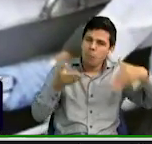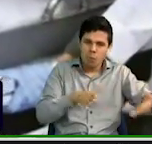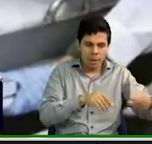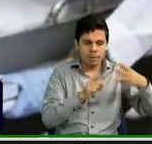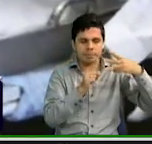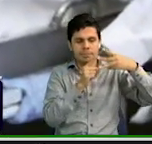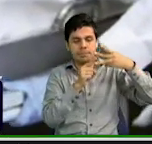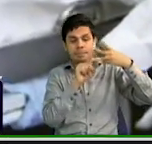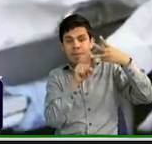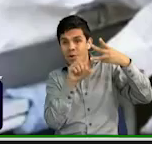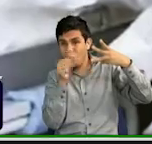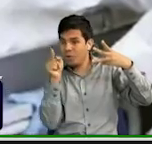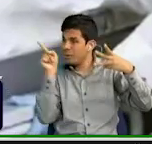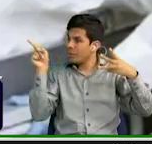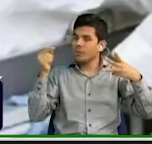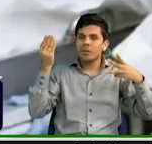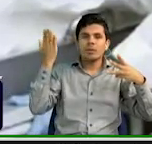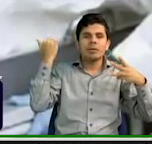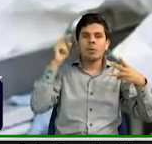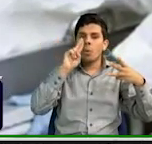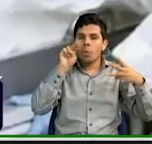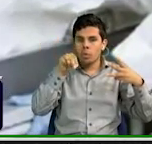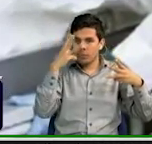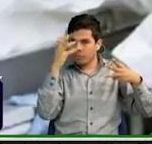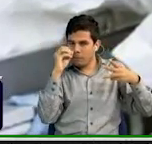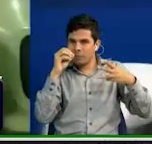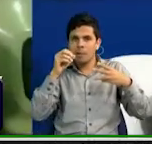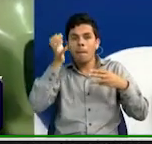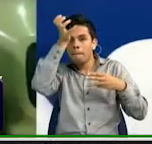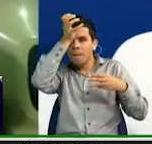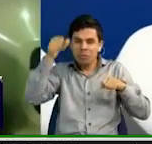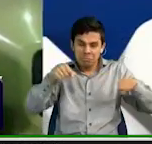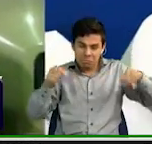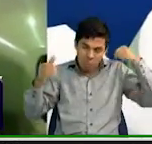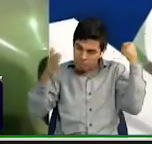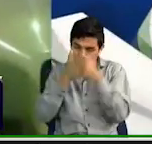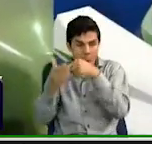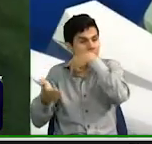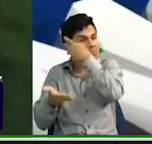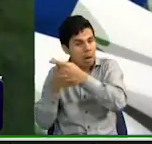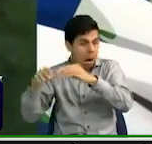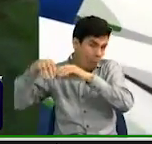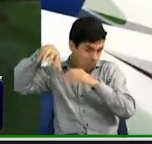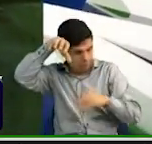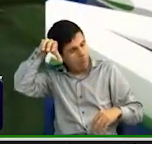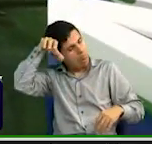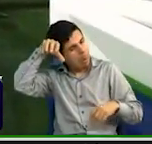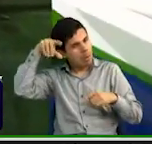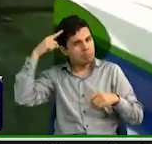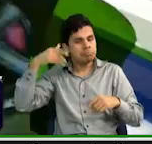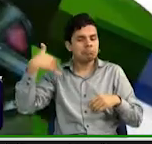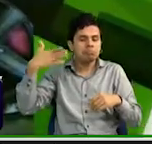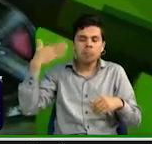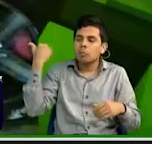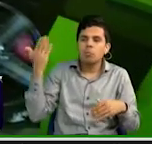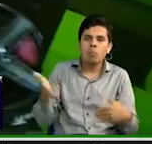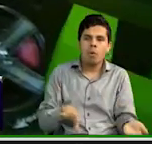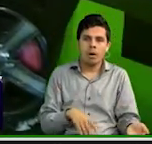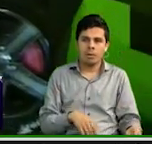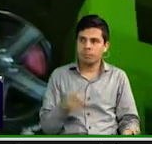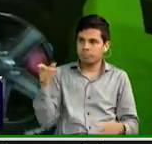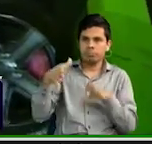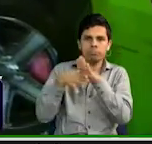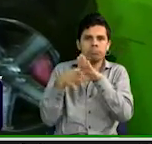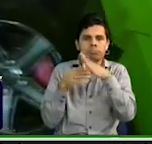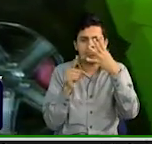últimas horas luego que el pasado 30 de junio chocara contra una roca en lebrija los accidentes de tránsito también involucraron vehículos tipo taxi miren como